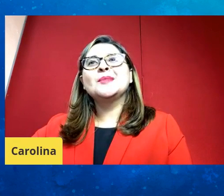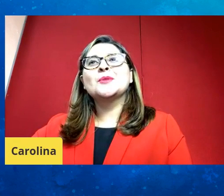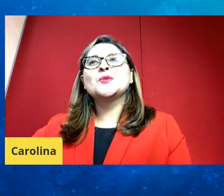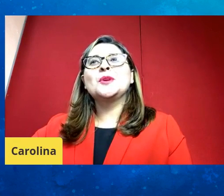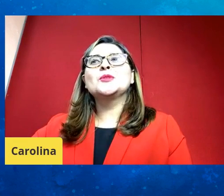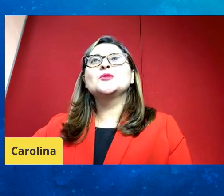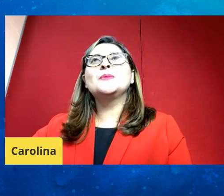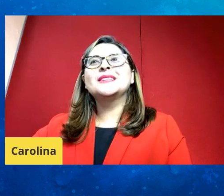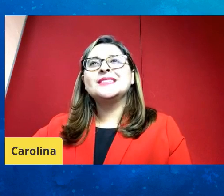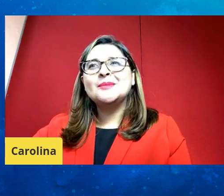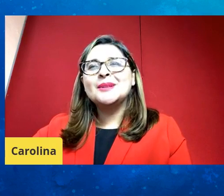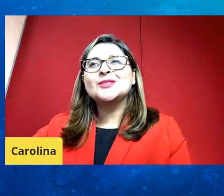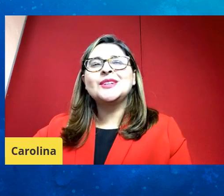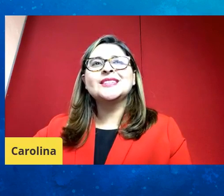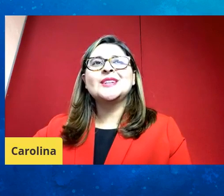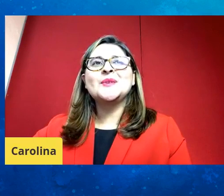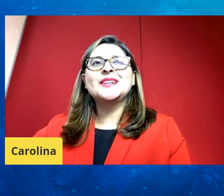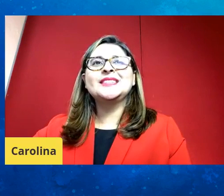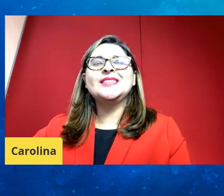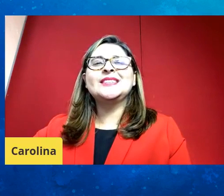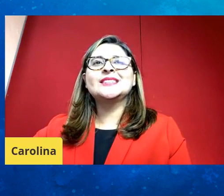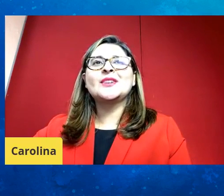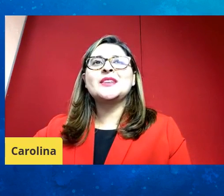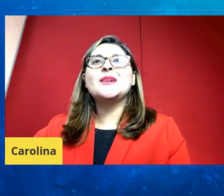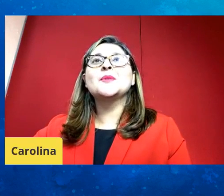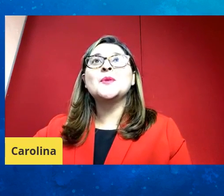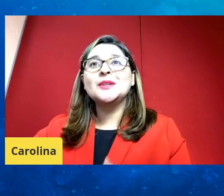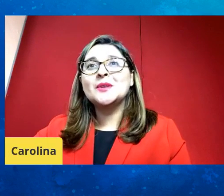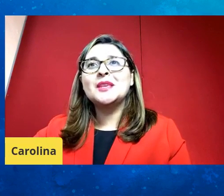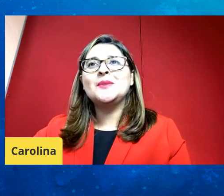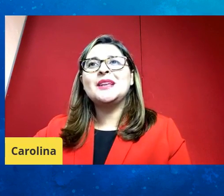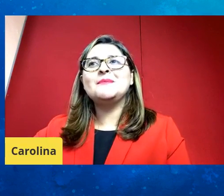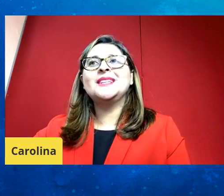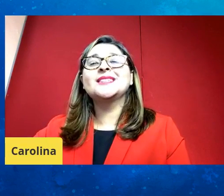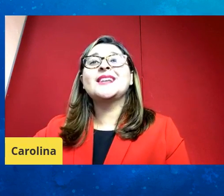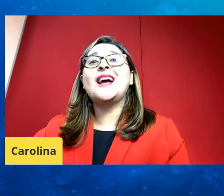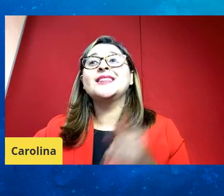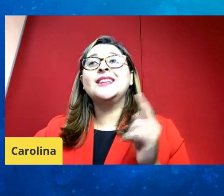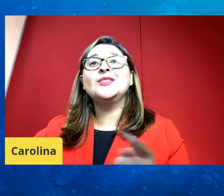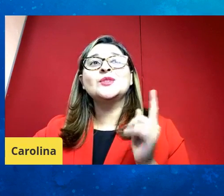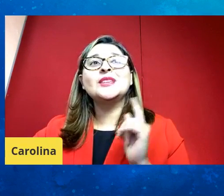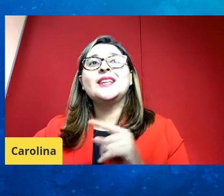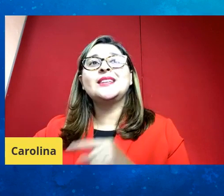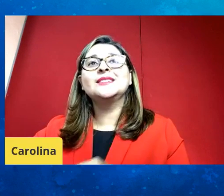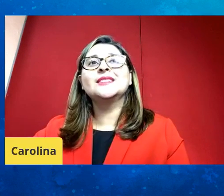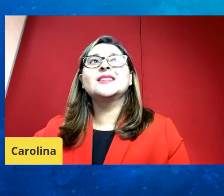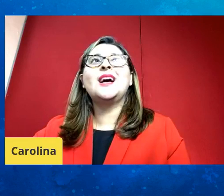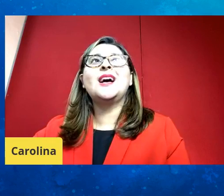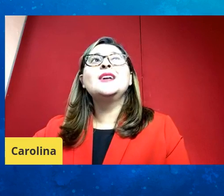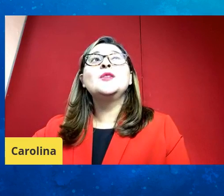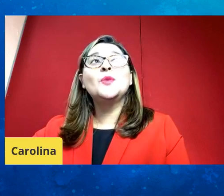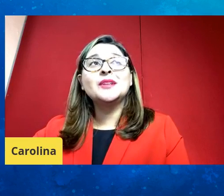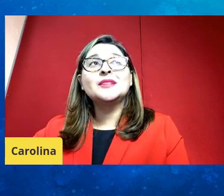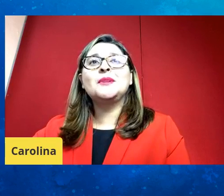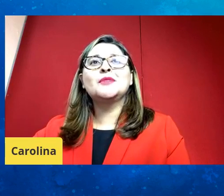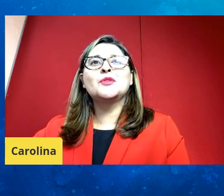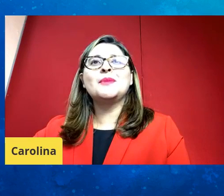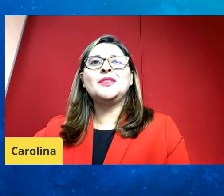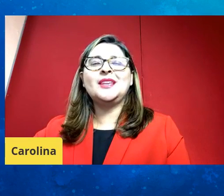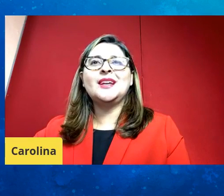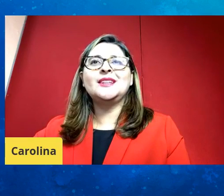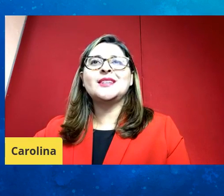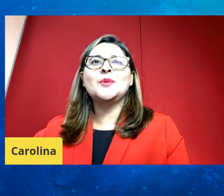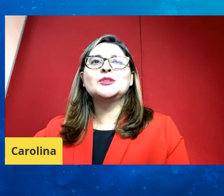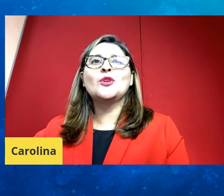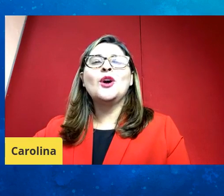les agradece, por supuesto, su participación en esta nueva actividad desarrollada por nuestro equipo y les invita a estar atentos y atentas a nuestras